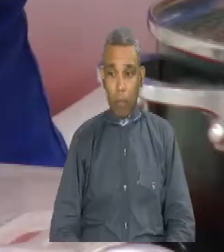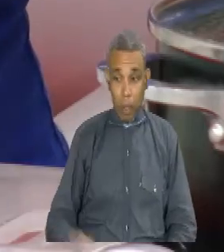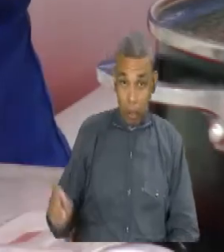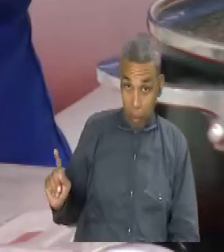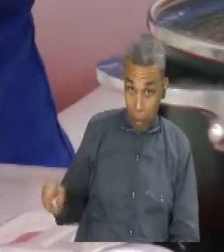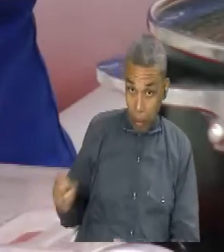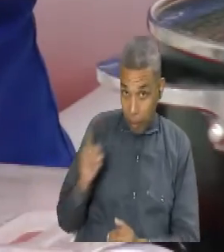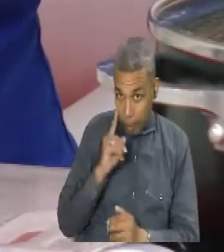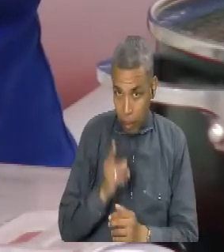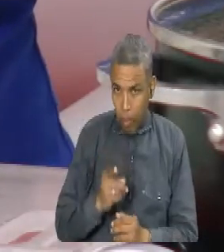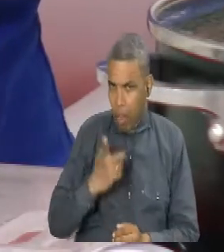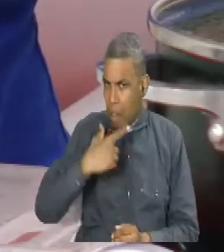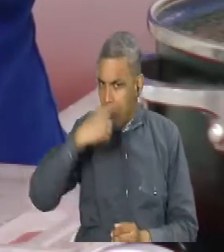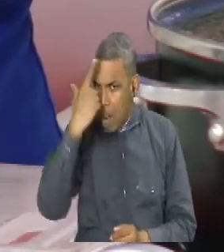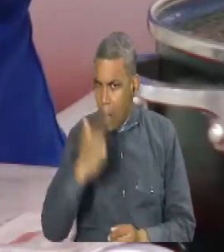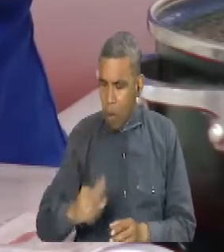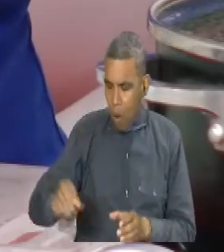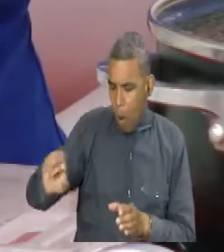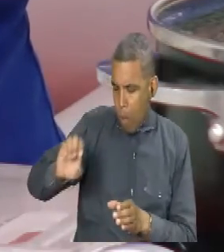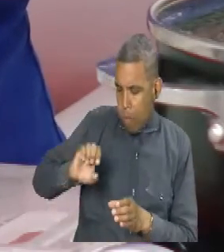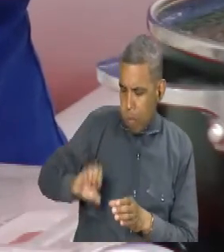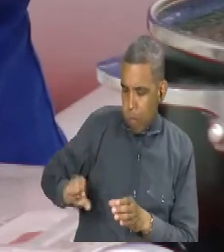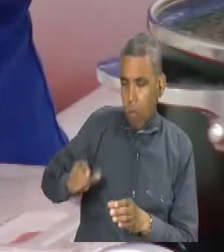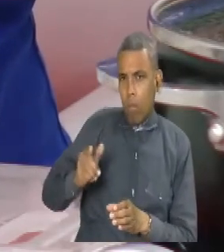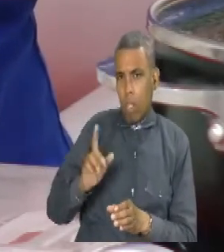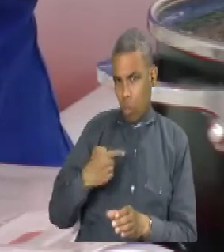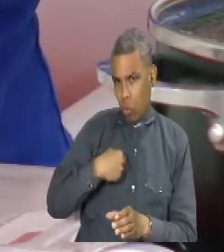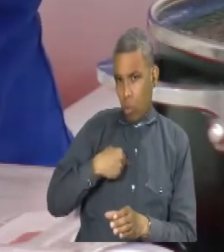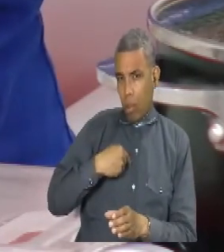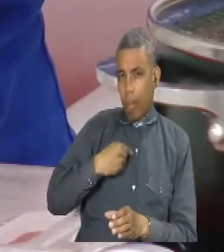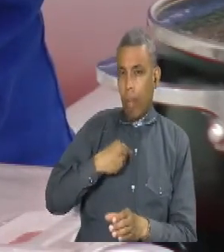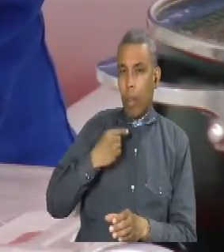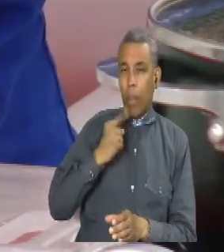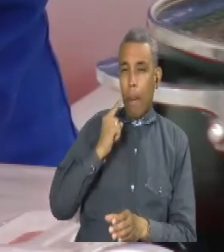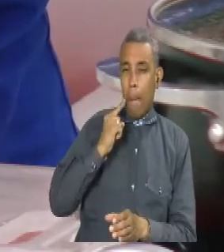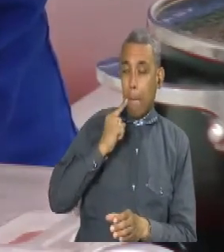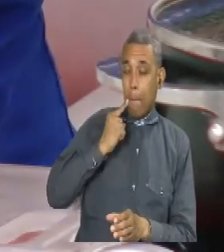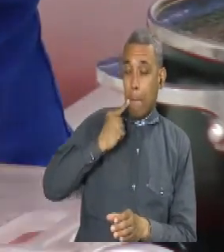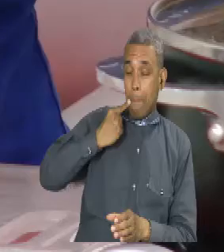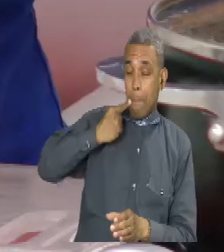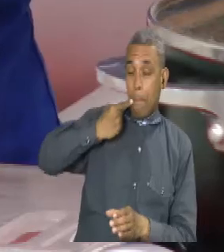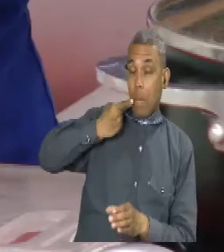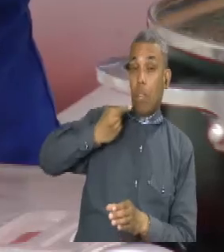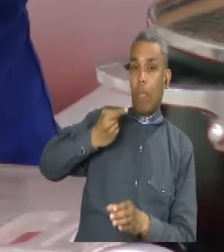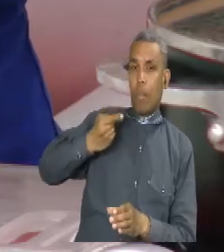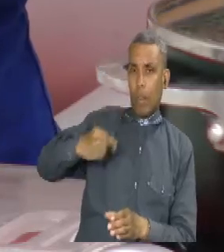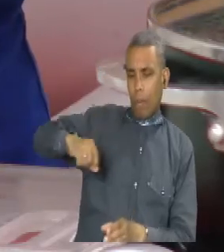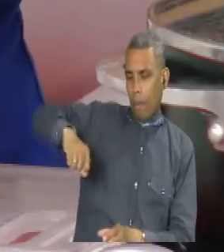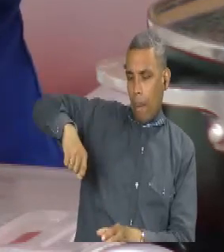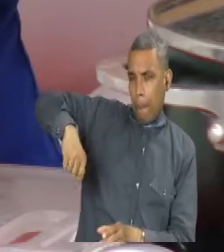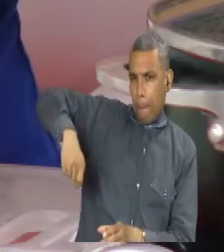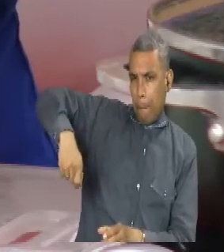mayonesa. Le adicioné un poquitico de limón. Ya ahorita probamos, vamos a adicionarle sal, pimienta.